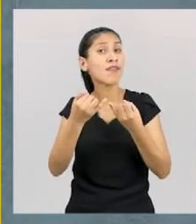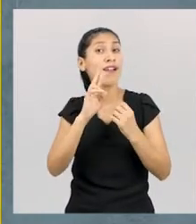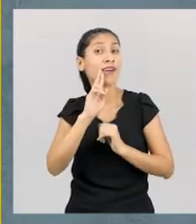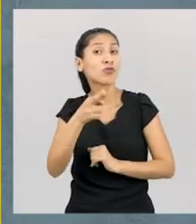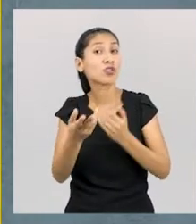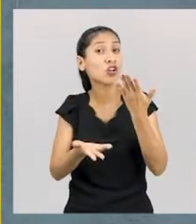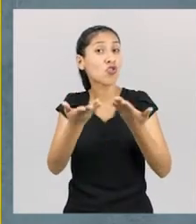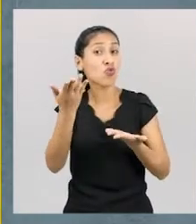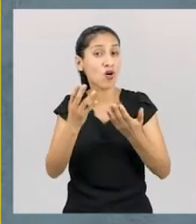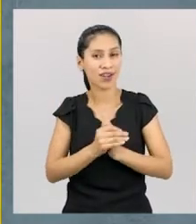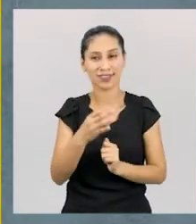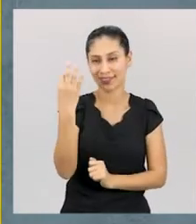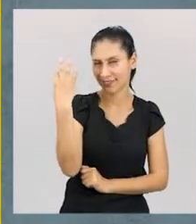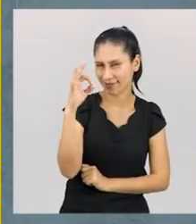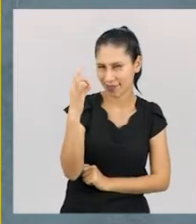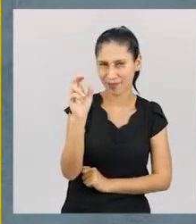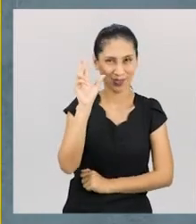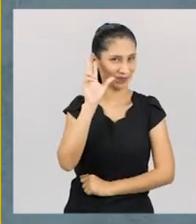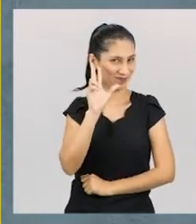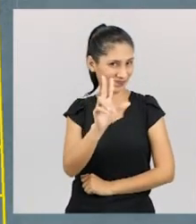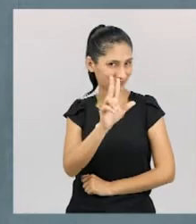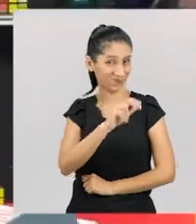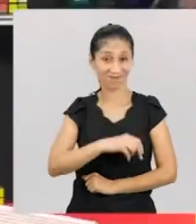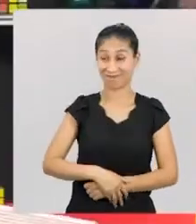es siempre 3.